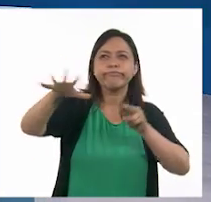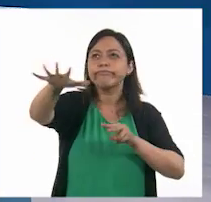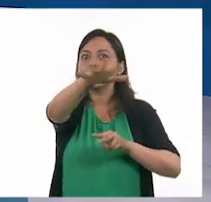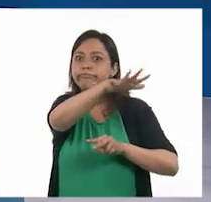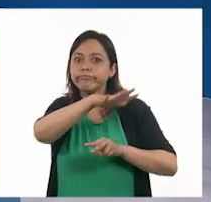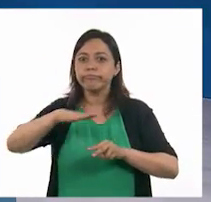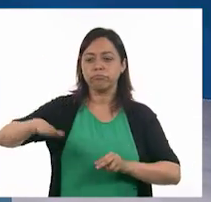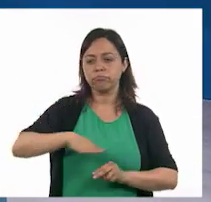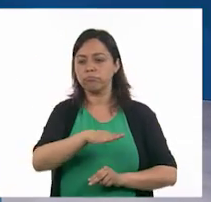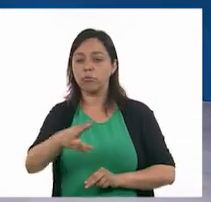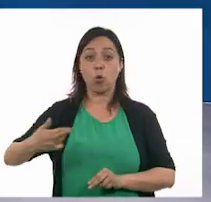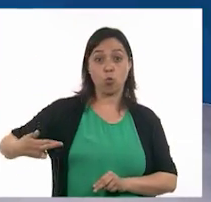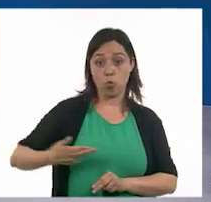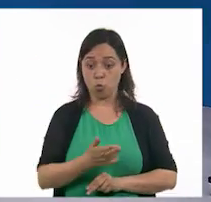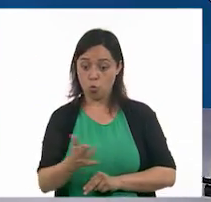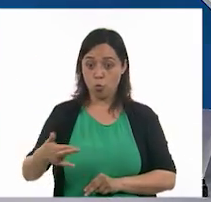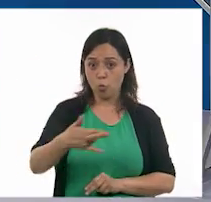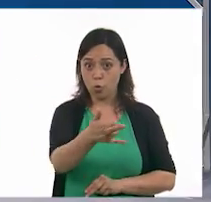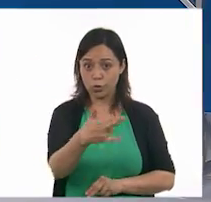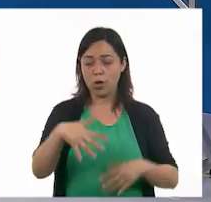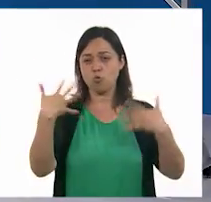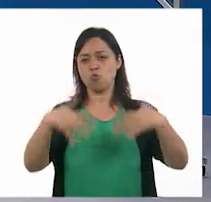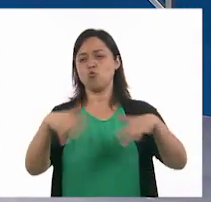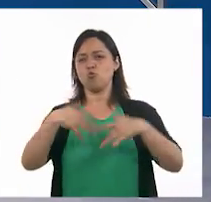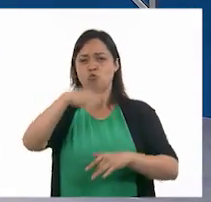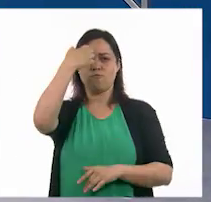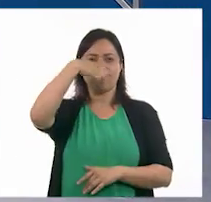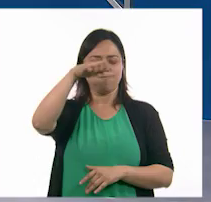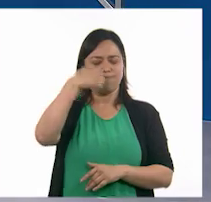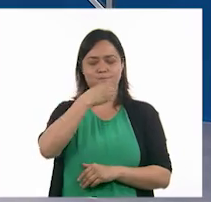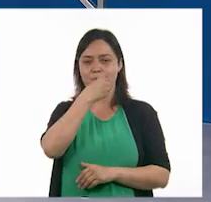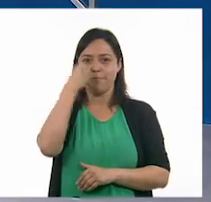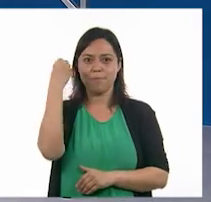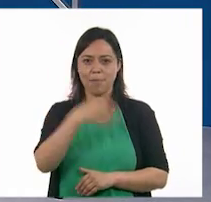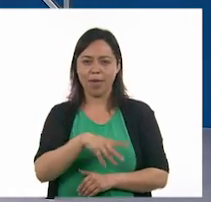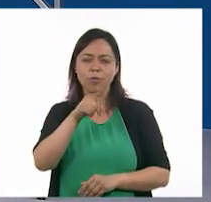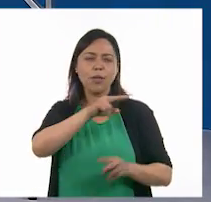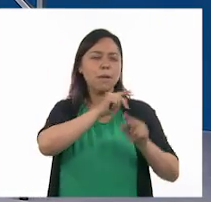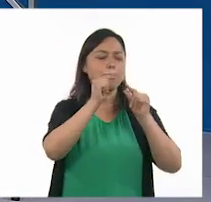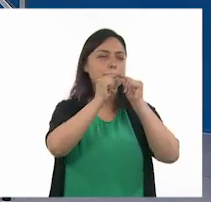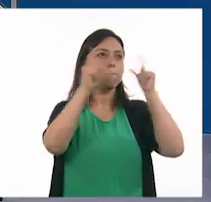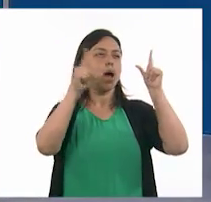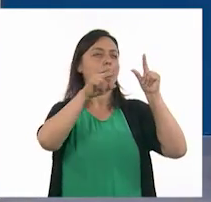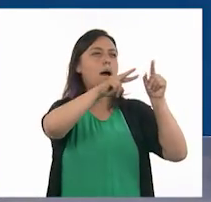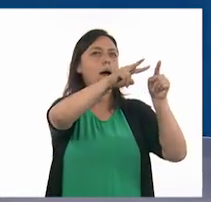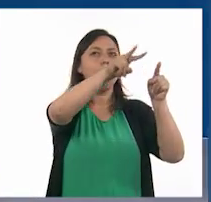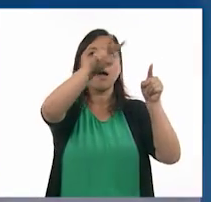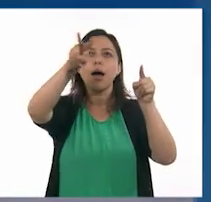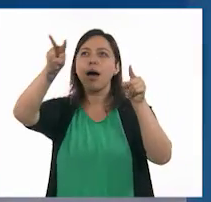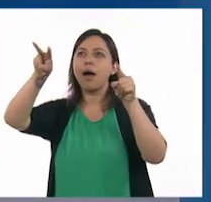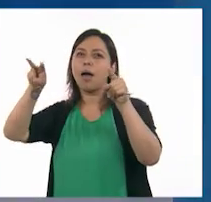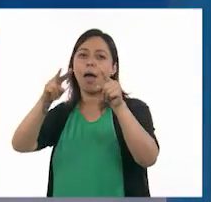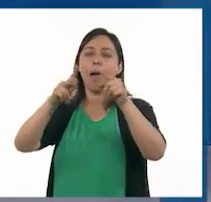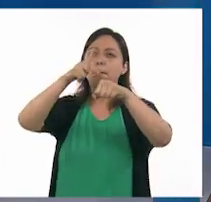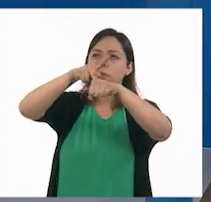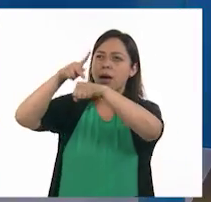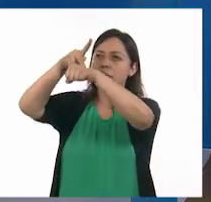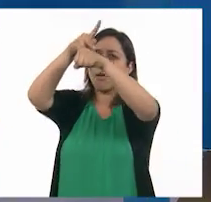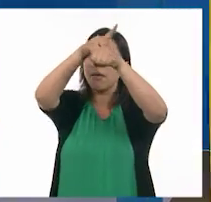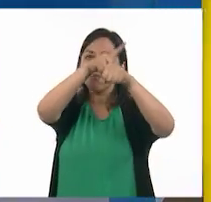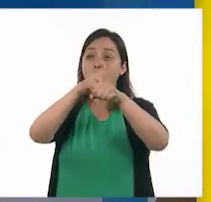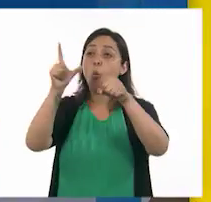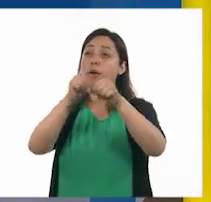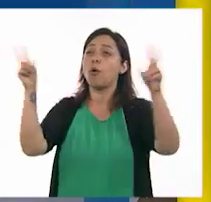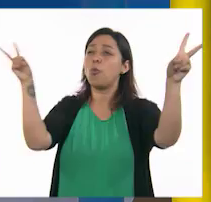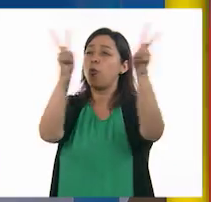Rumorosa será toda una experiencia, pues se maravillarán con las vistas de formaciones rocosas que debido a la